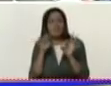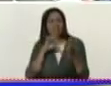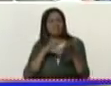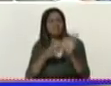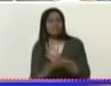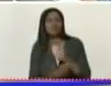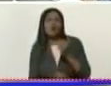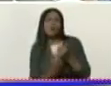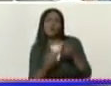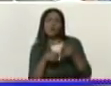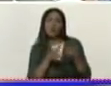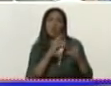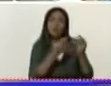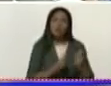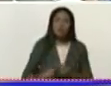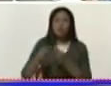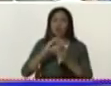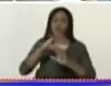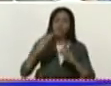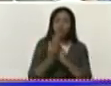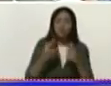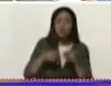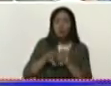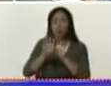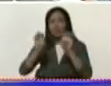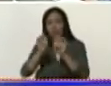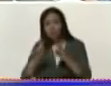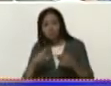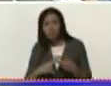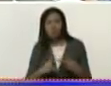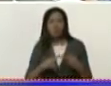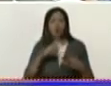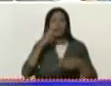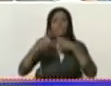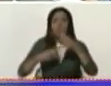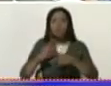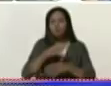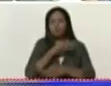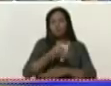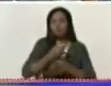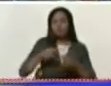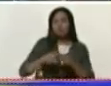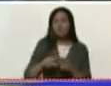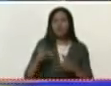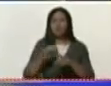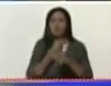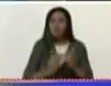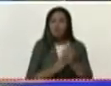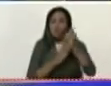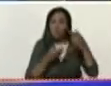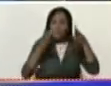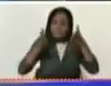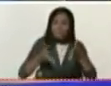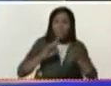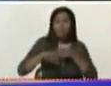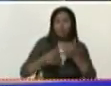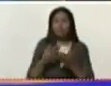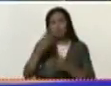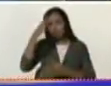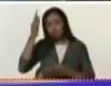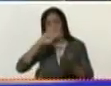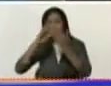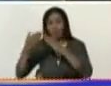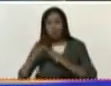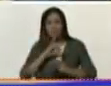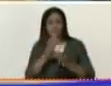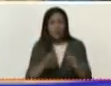de apoyo económico, cultural, educativo, político, social, gubernamental, de los consejos comunales del país. Un